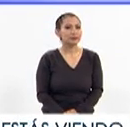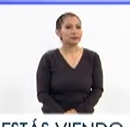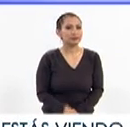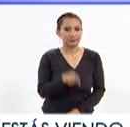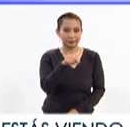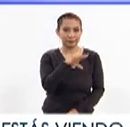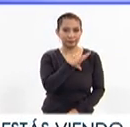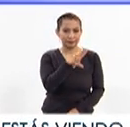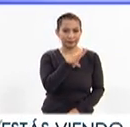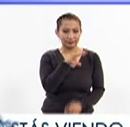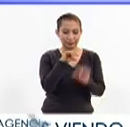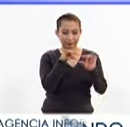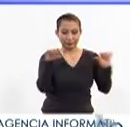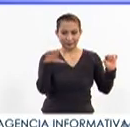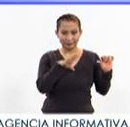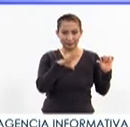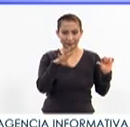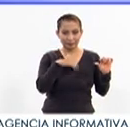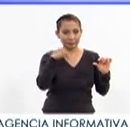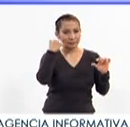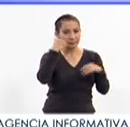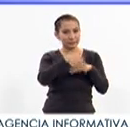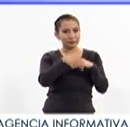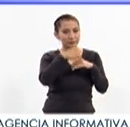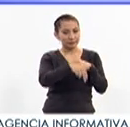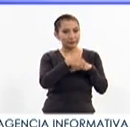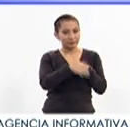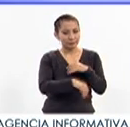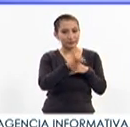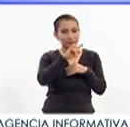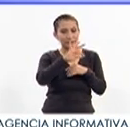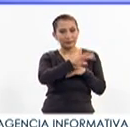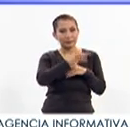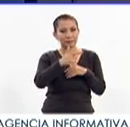www.cmpl.ipn.mx. Ahí en pantalla. Y, bueno, los teléfonos del Politécnico